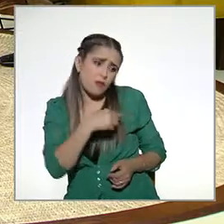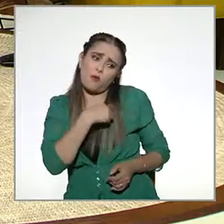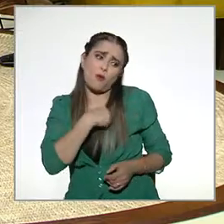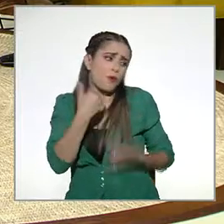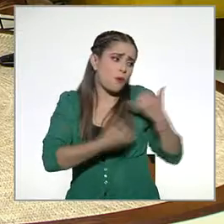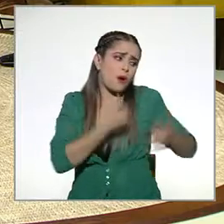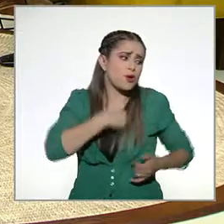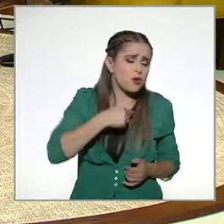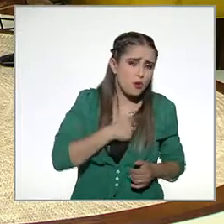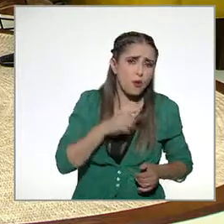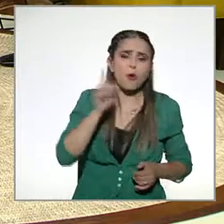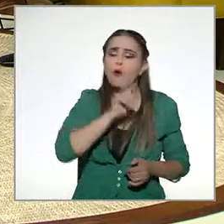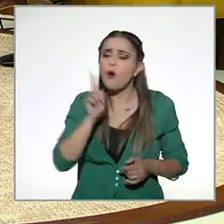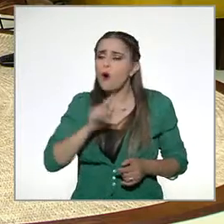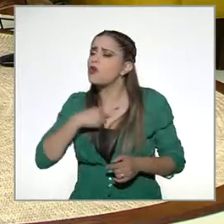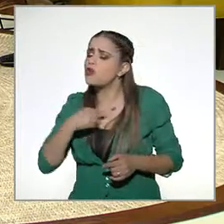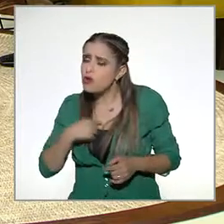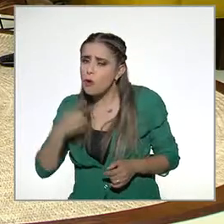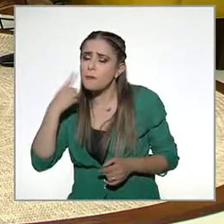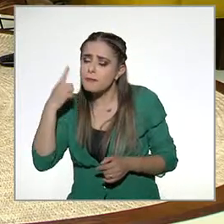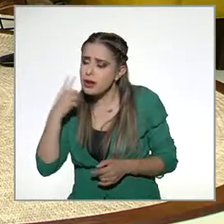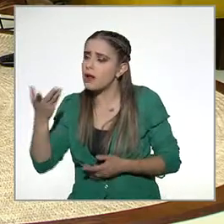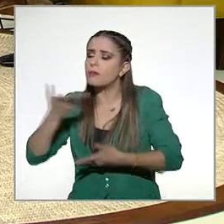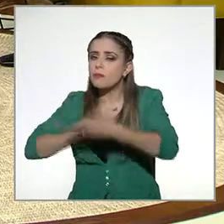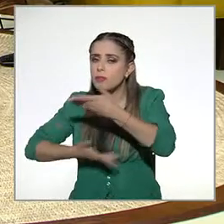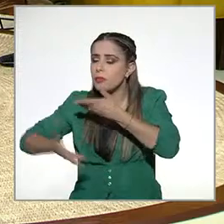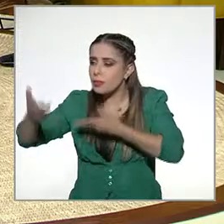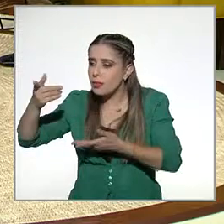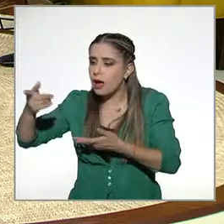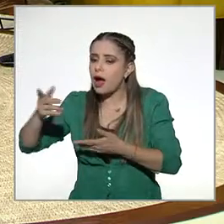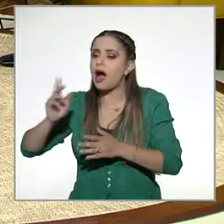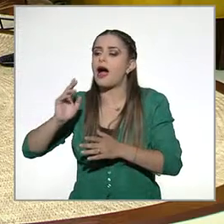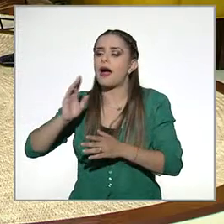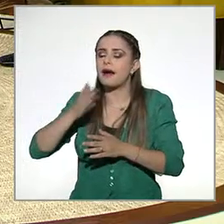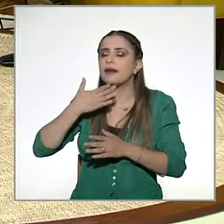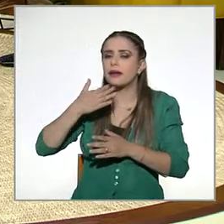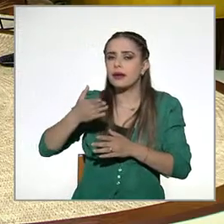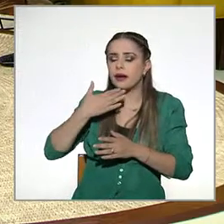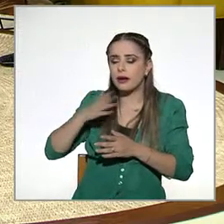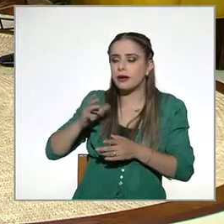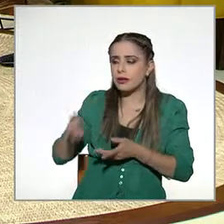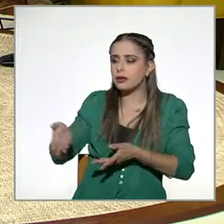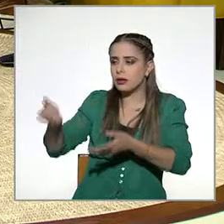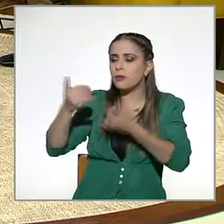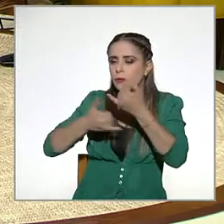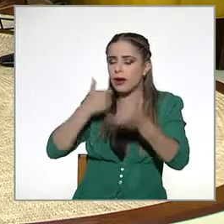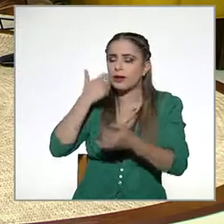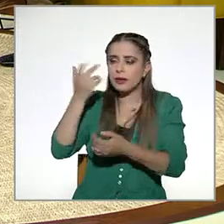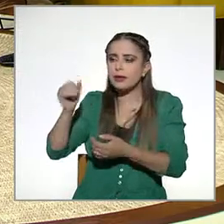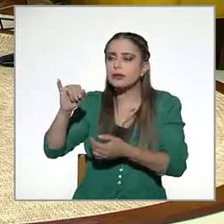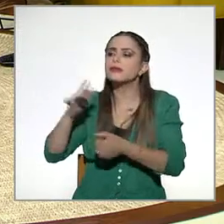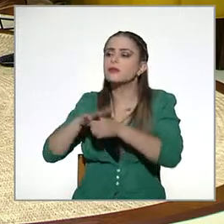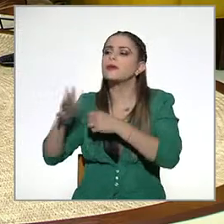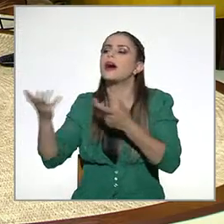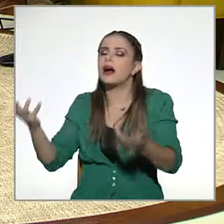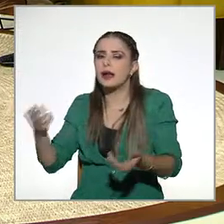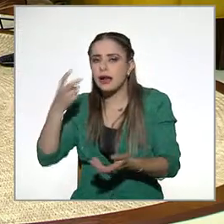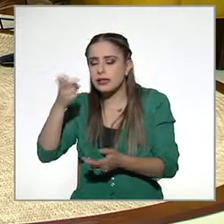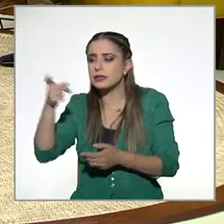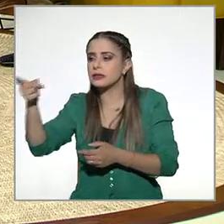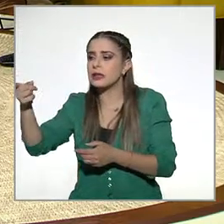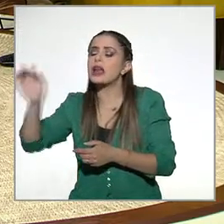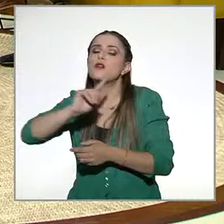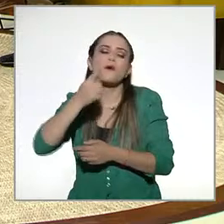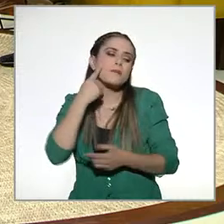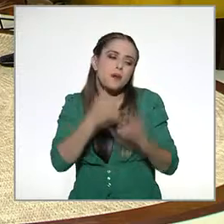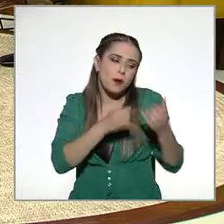que ceder esa posibilidad de que el otro también pueda decir lo que piensa y lo que quiere para poder entonces crear una tercera experiencia, que es la experiencia